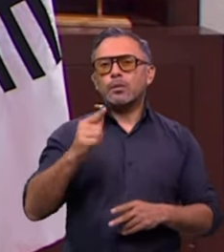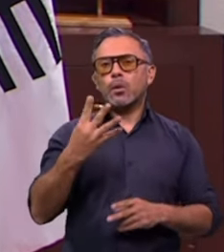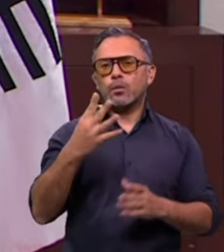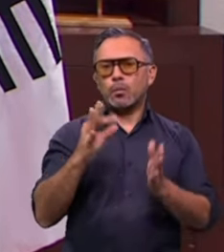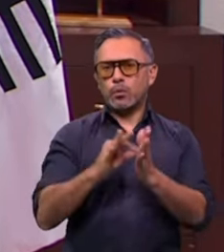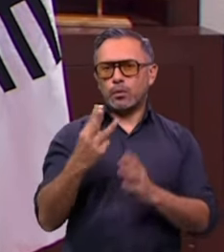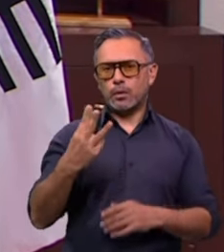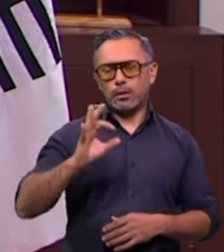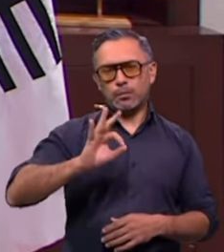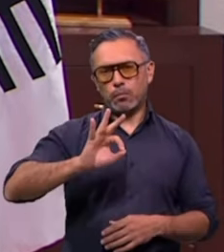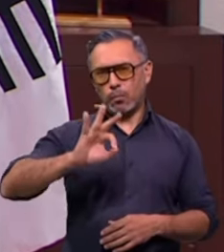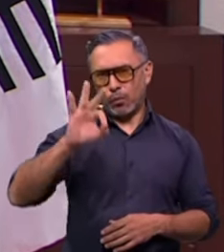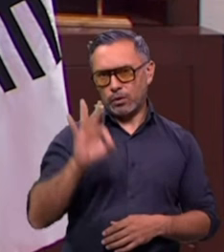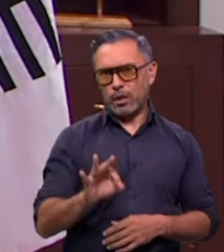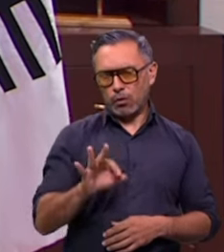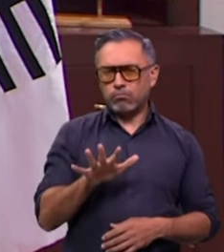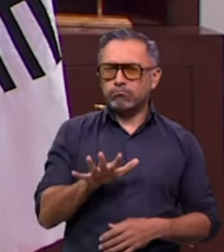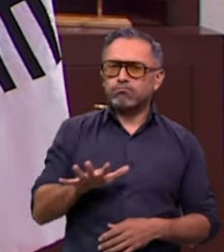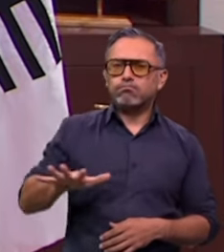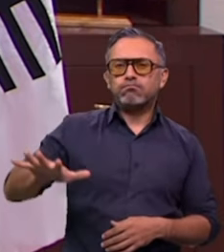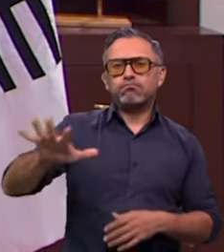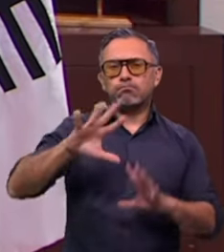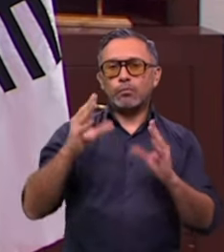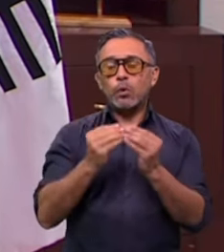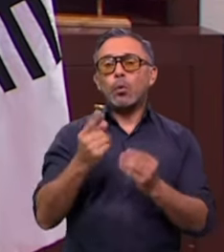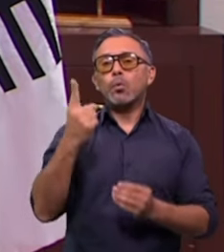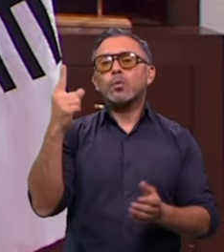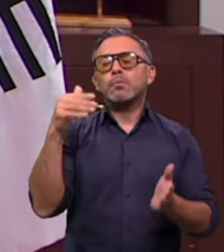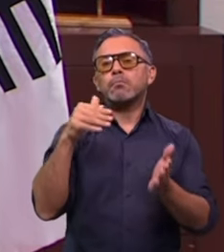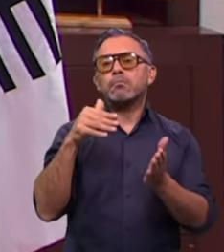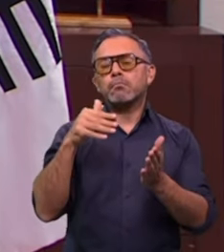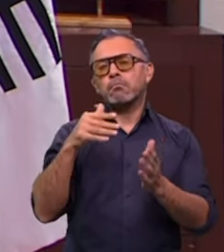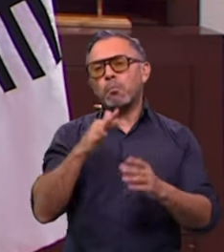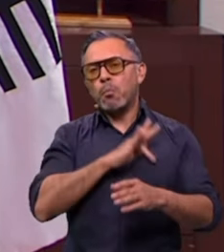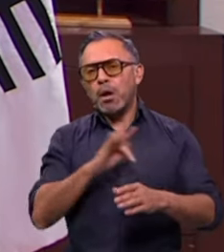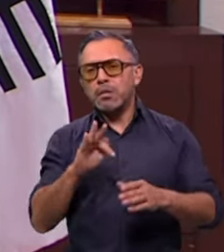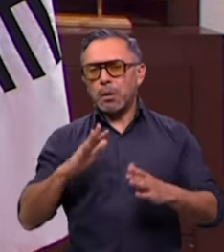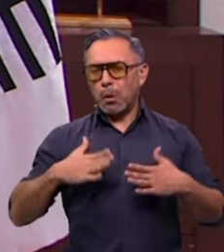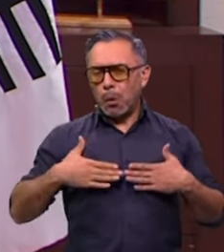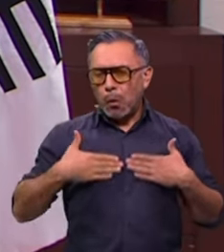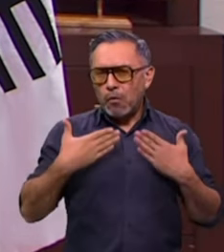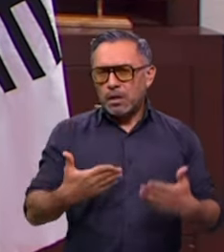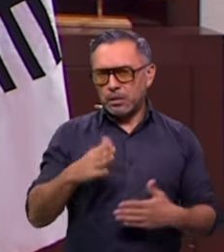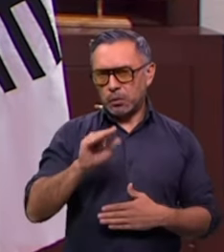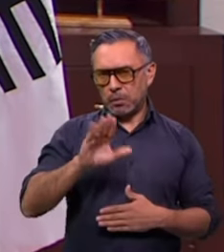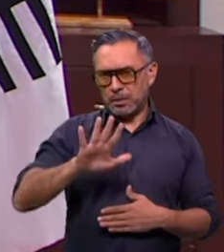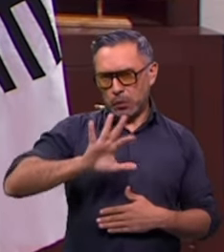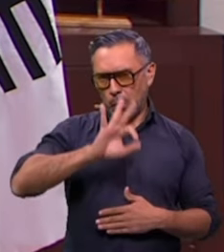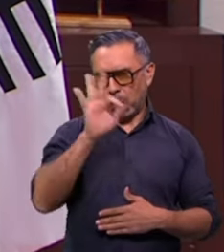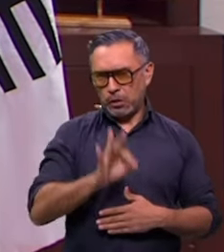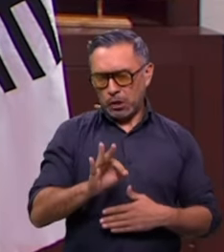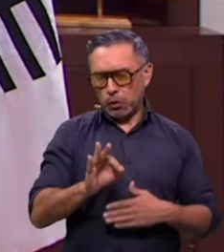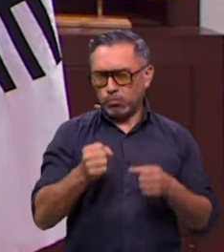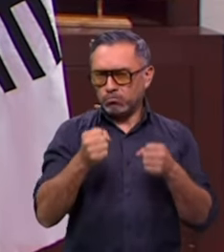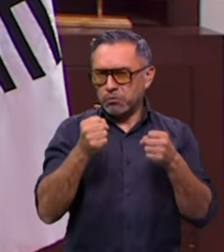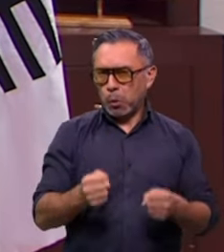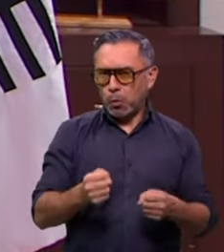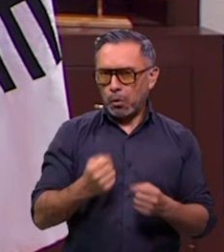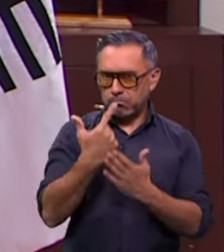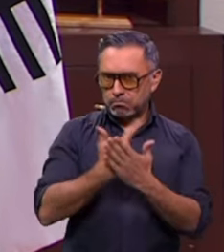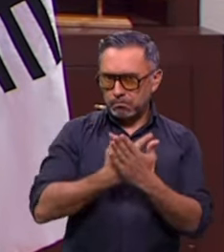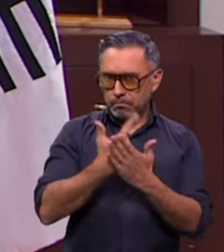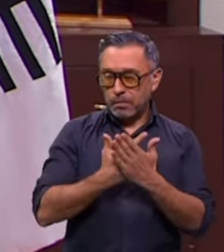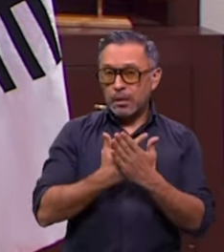74.3% de la muestra total con un nivel de confianza de al menos 95%. De acuerdo con los datos que me